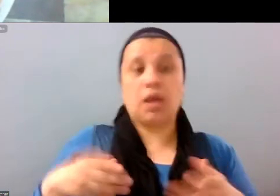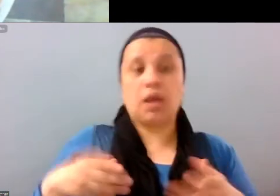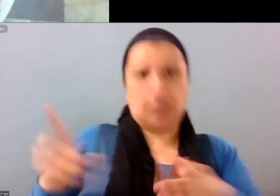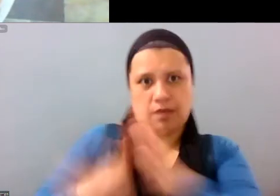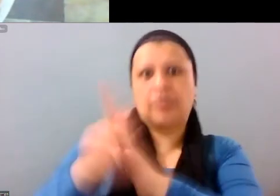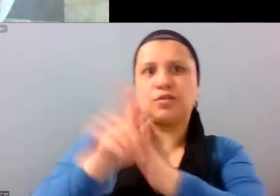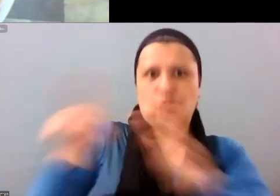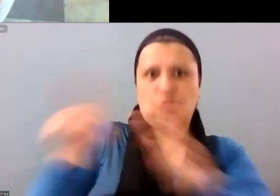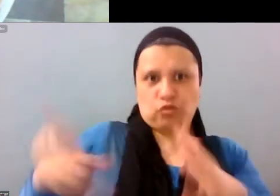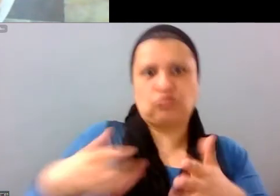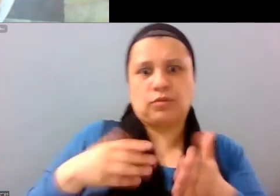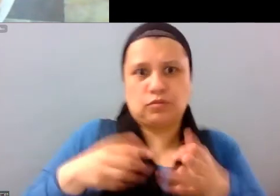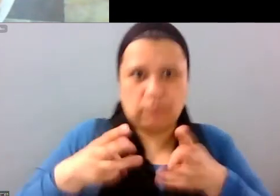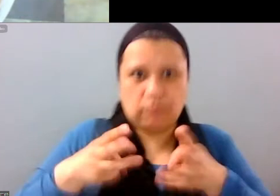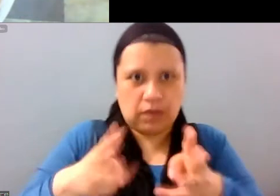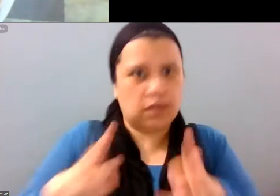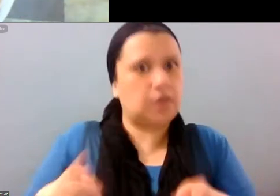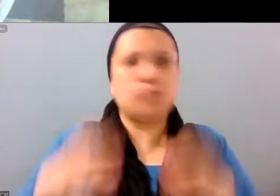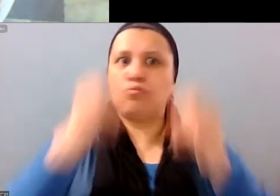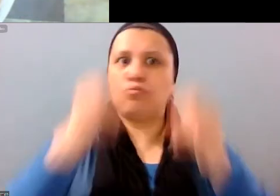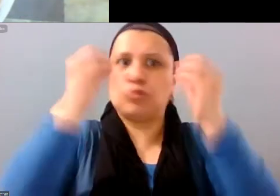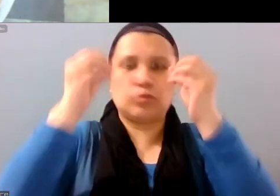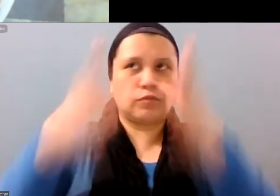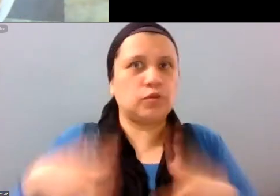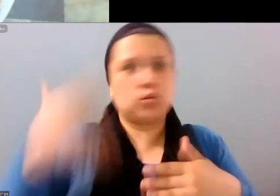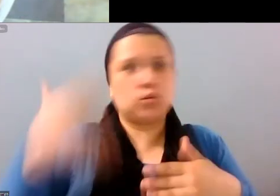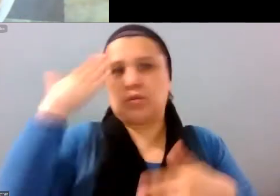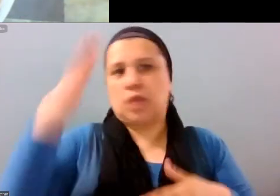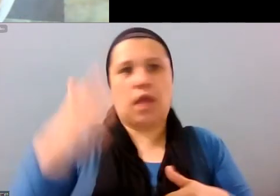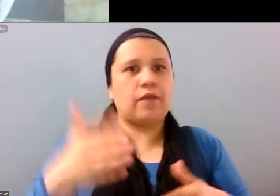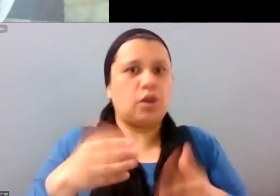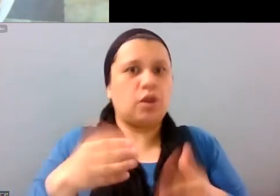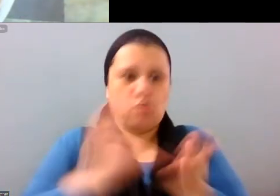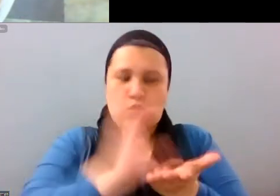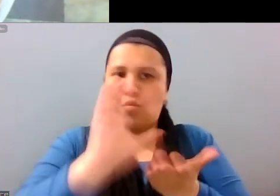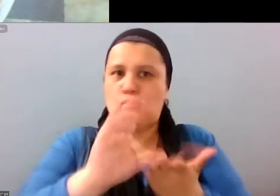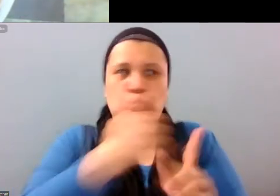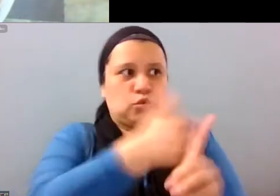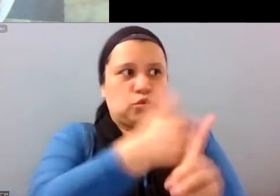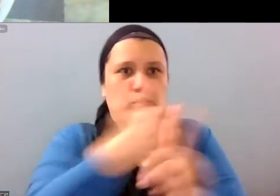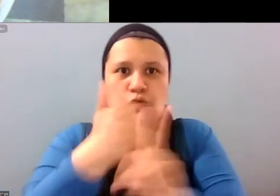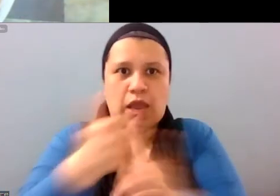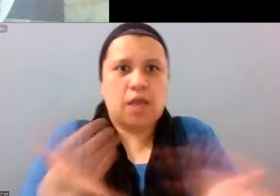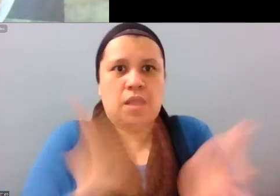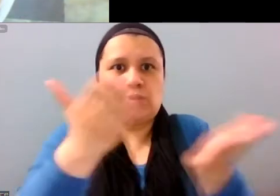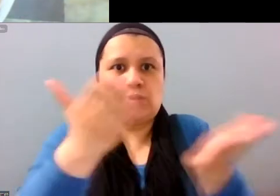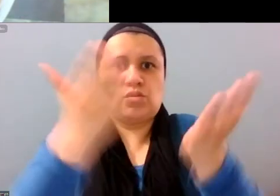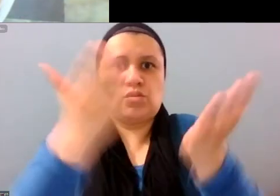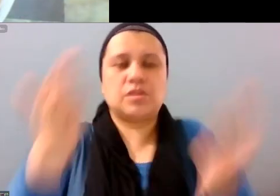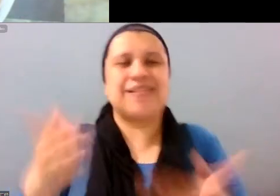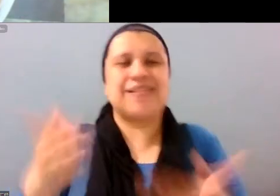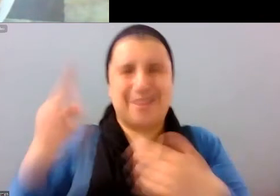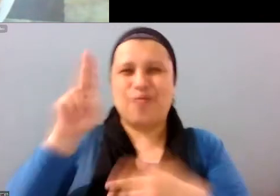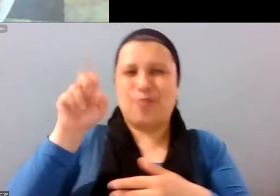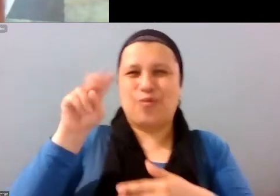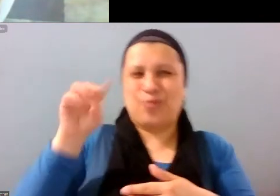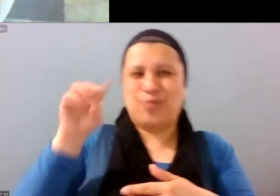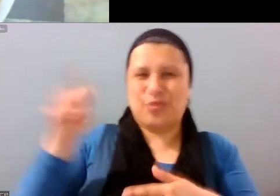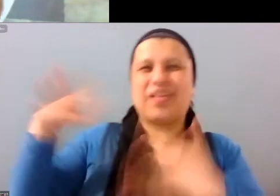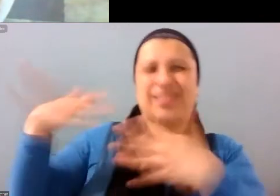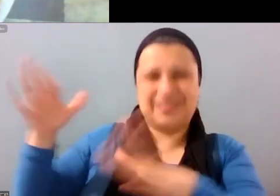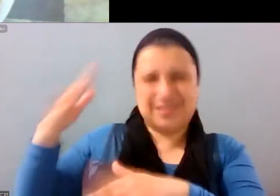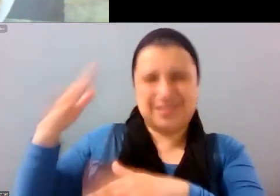habituados a los MOOCs o a los cursos autogestionados que eso es una verdad que la UNED si tenía una larga trayectoria de y